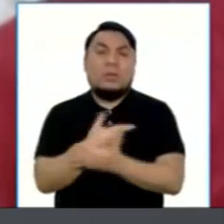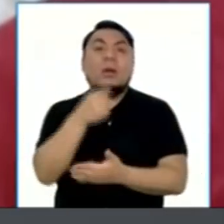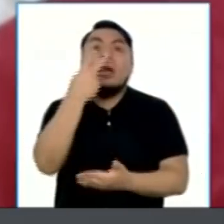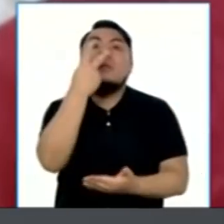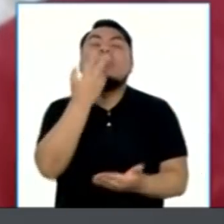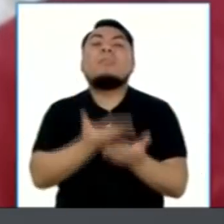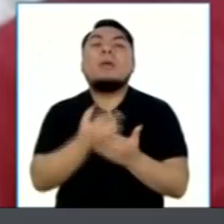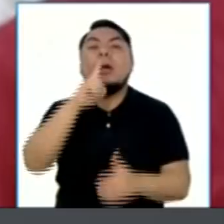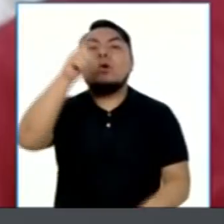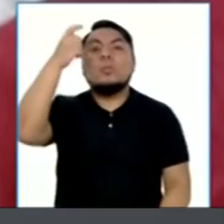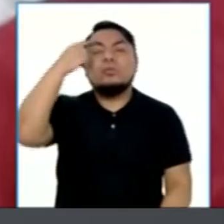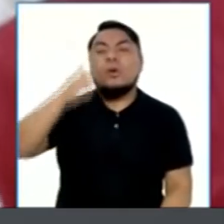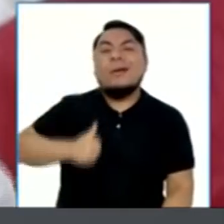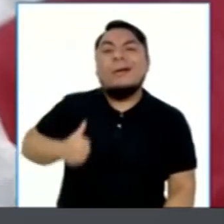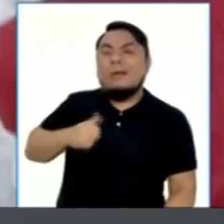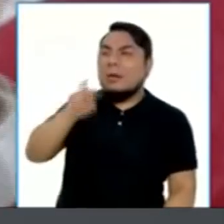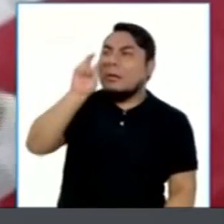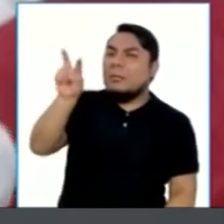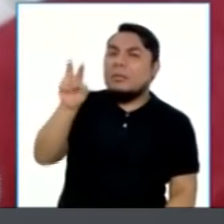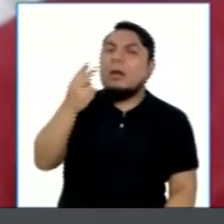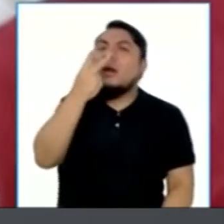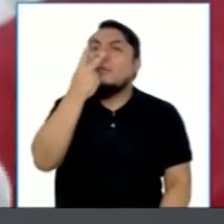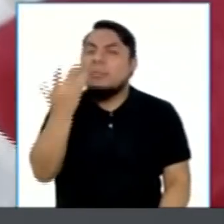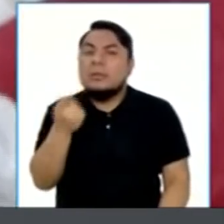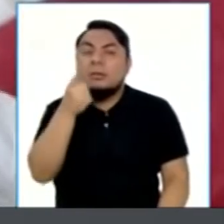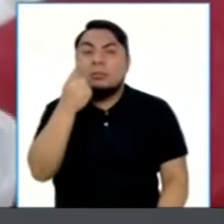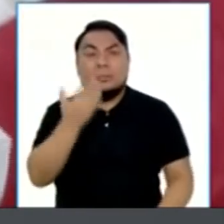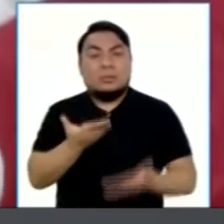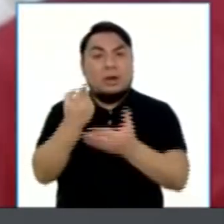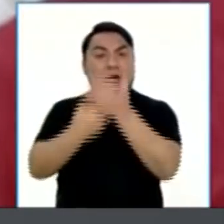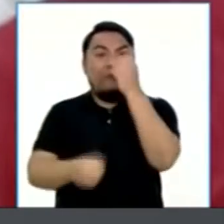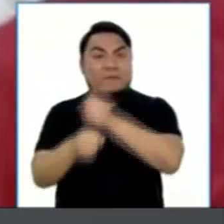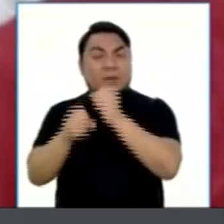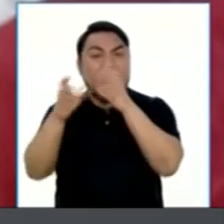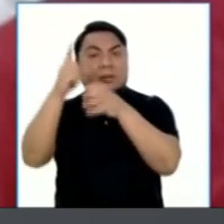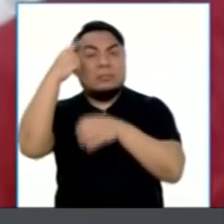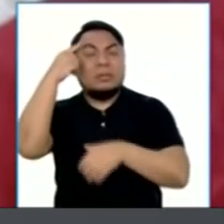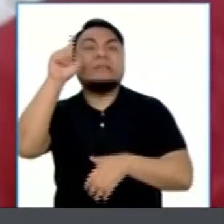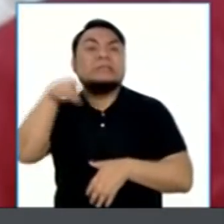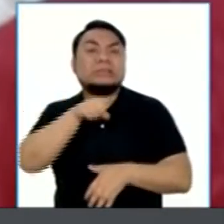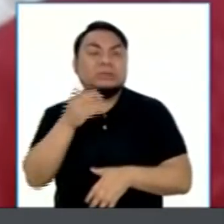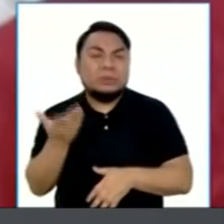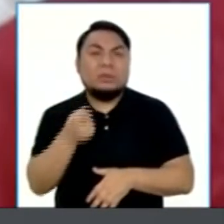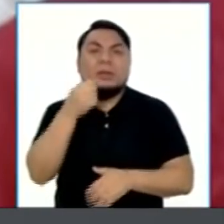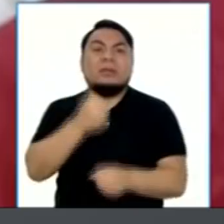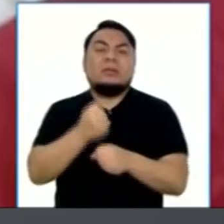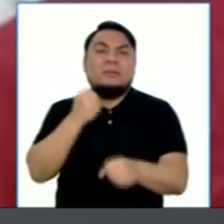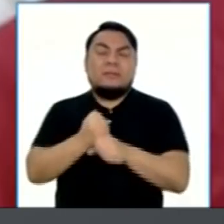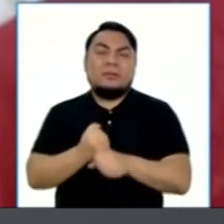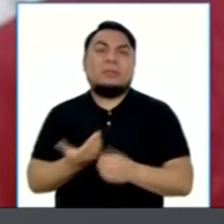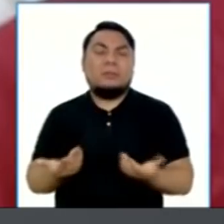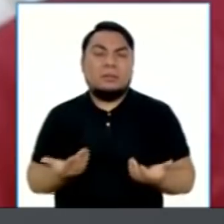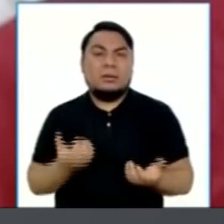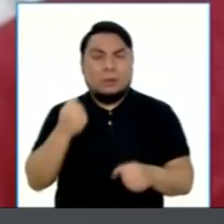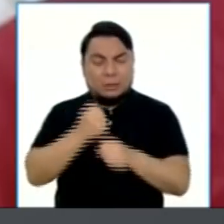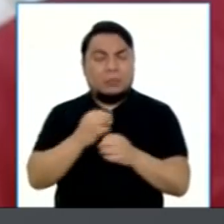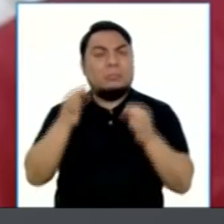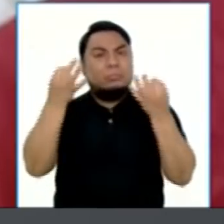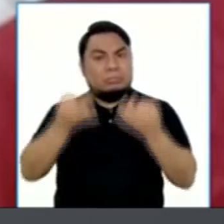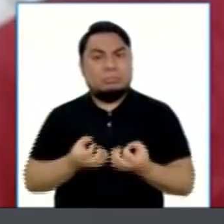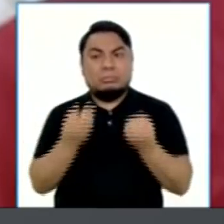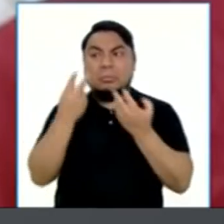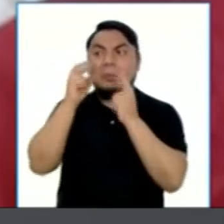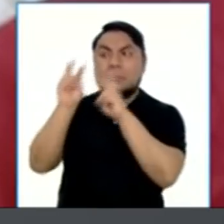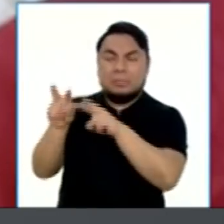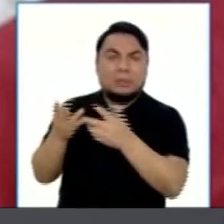comportamiento de los políticos y ratifiquémosle la confianza a los partidos que trabajen a la altura de las